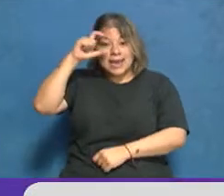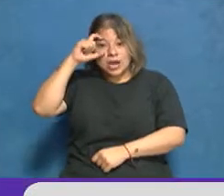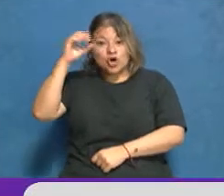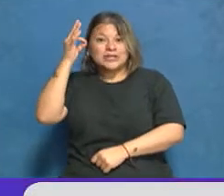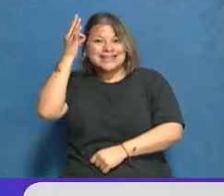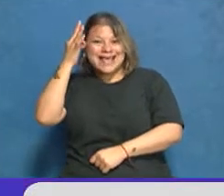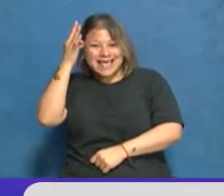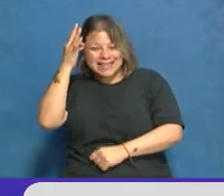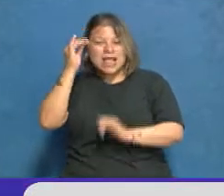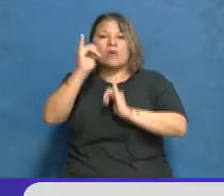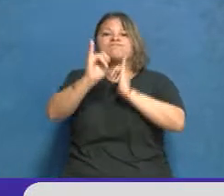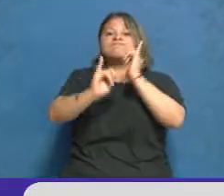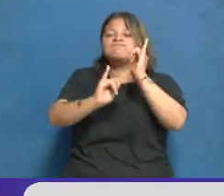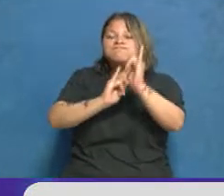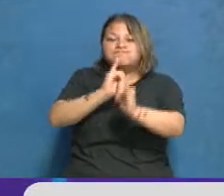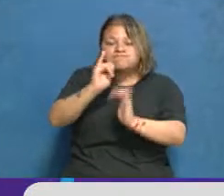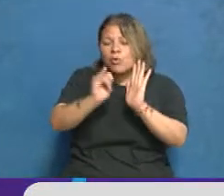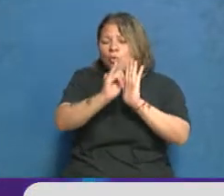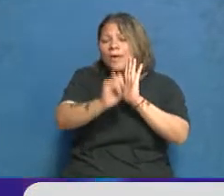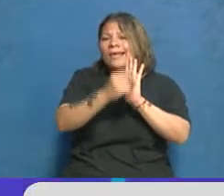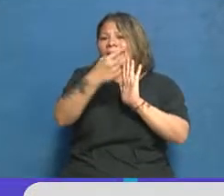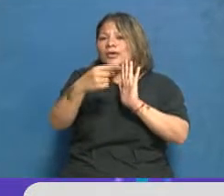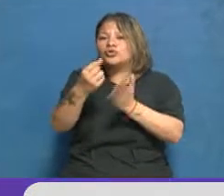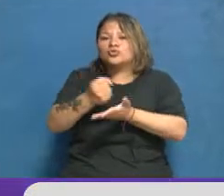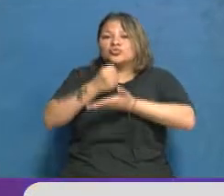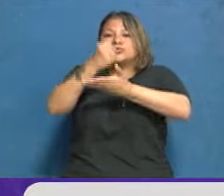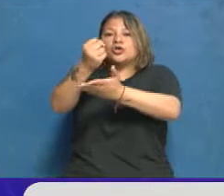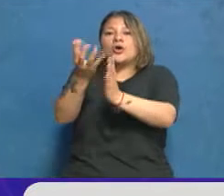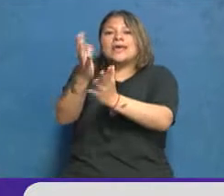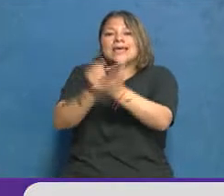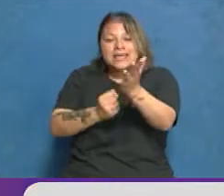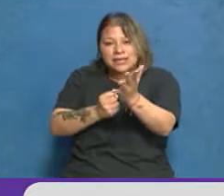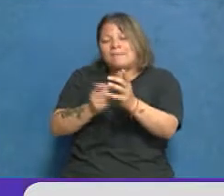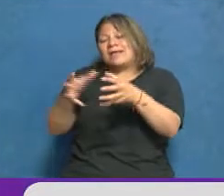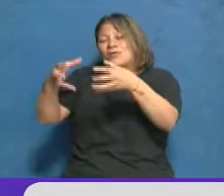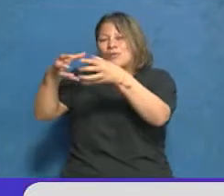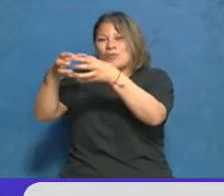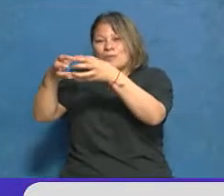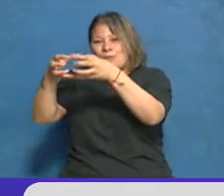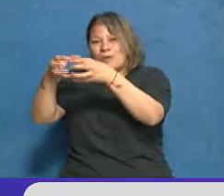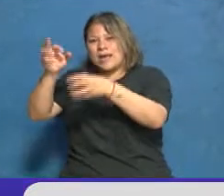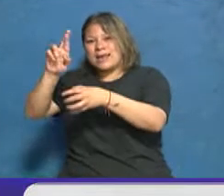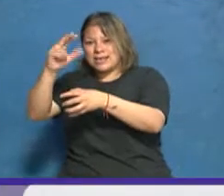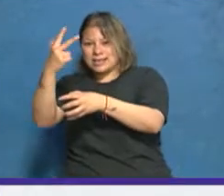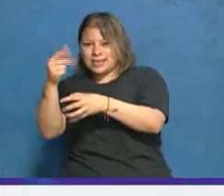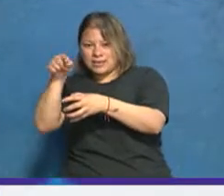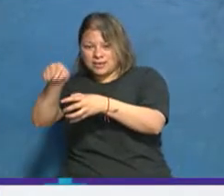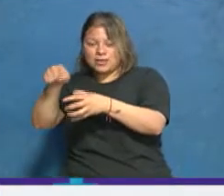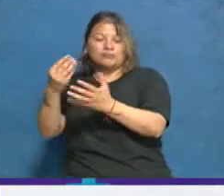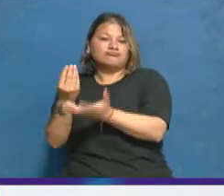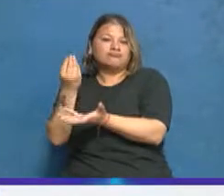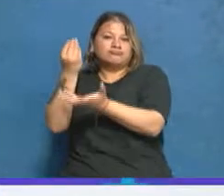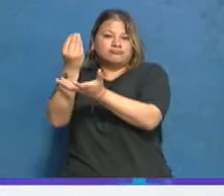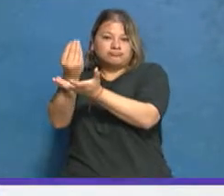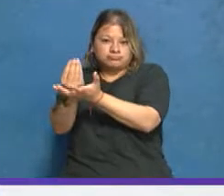ya de una quita de subsidio, sobre todo para, seguimos hablando de residenciales, acuérdense que los residenciales estaban